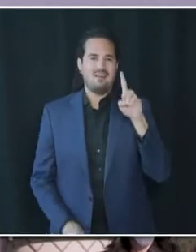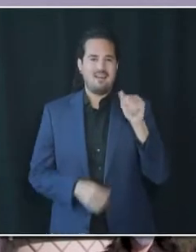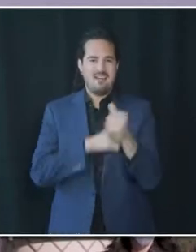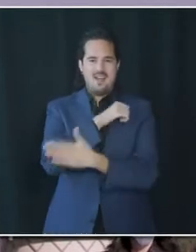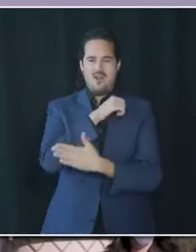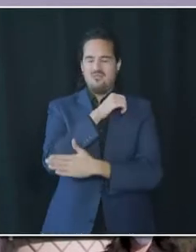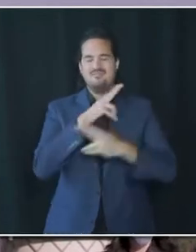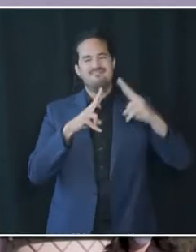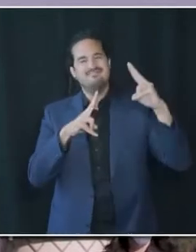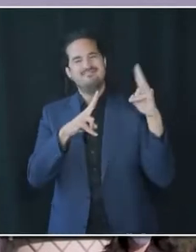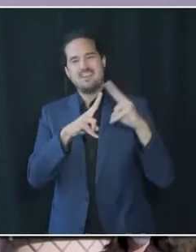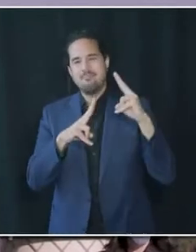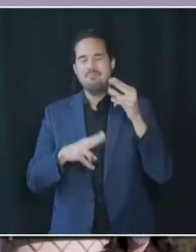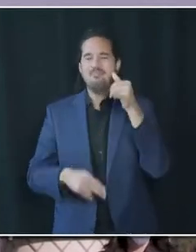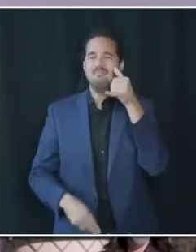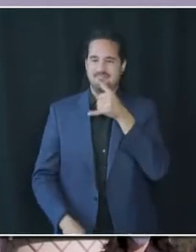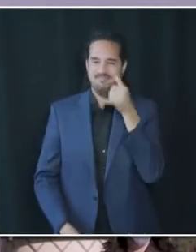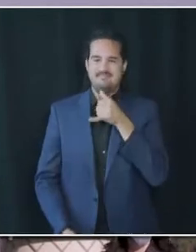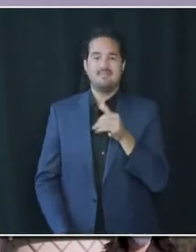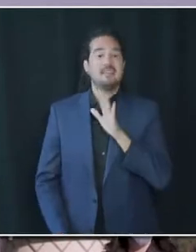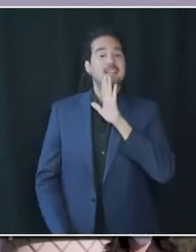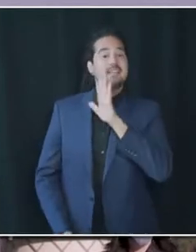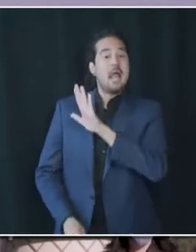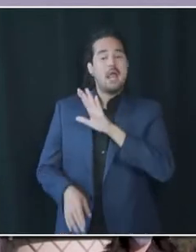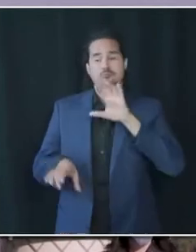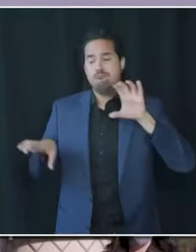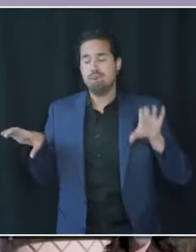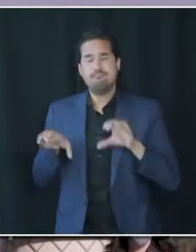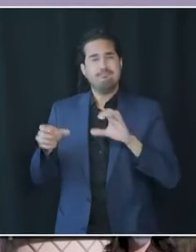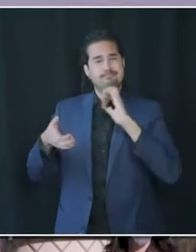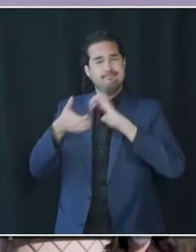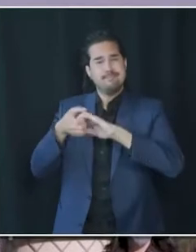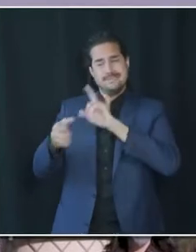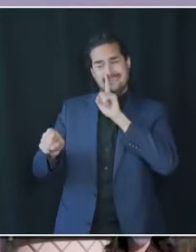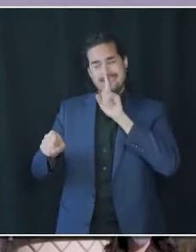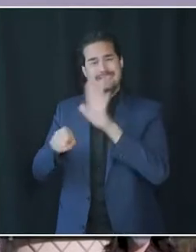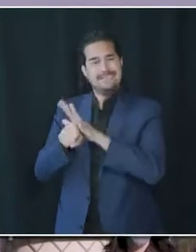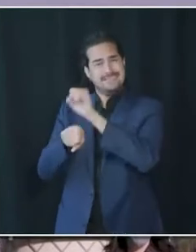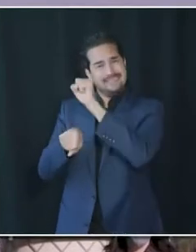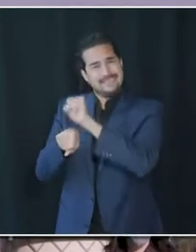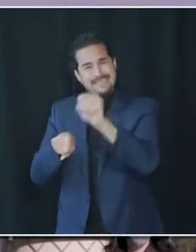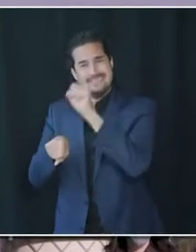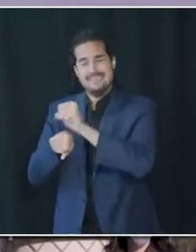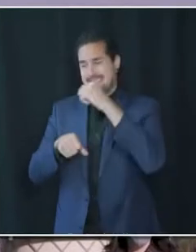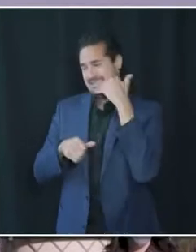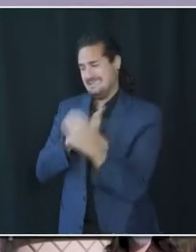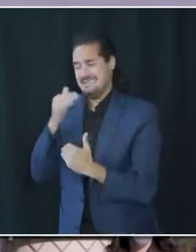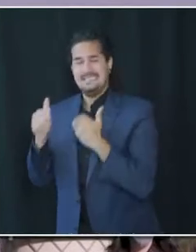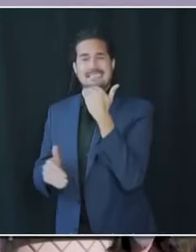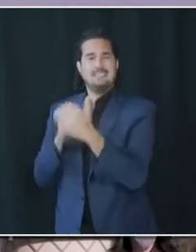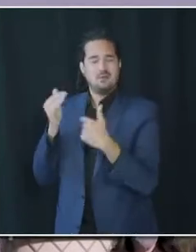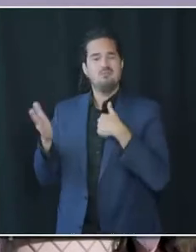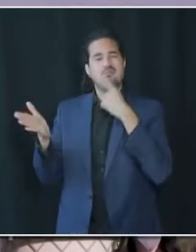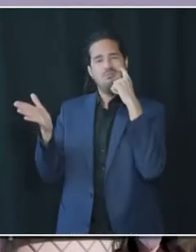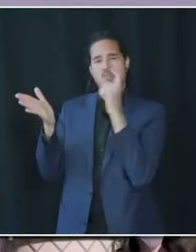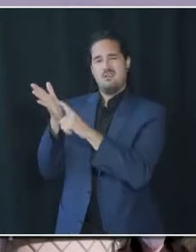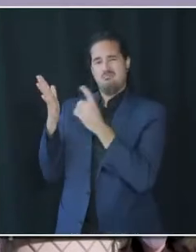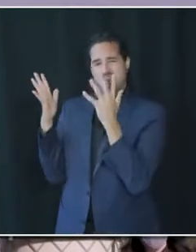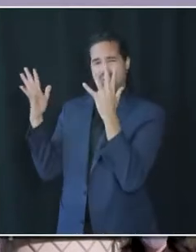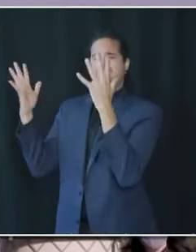sociedad su liderazgo su compromiso a esta causa que nos une aquí el día de hoy la causa que nos une